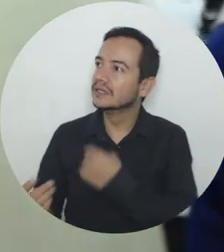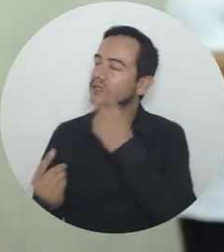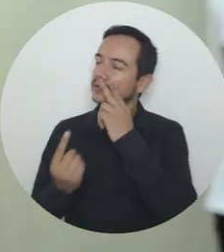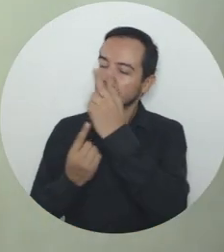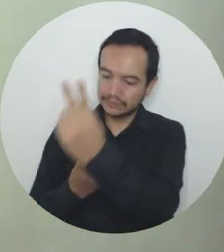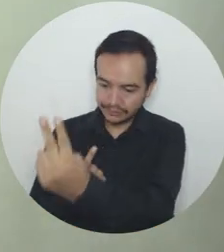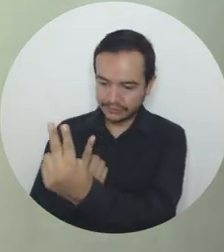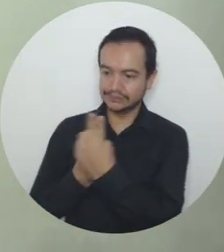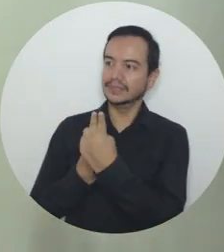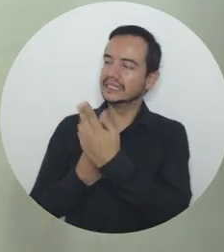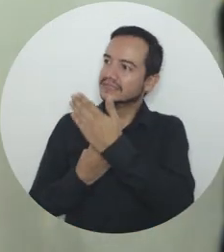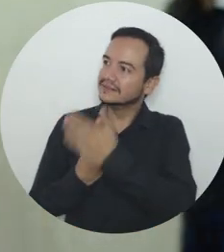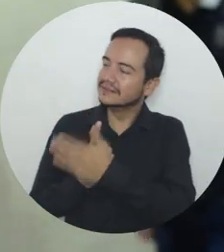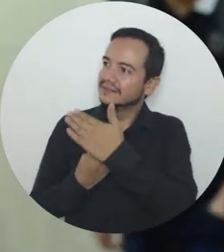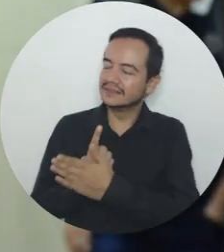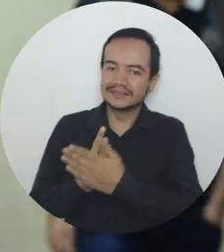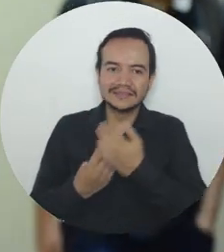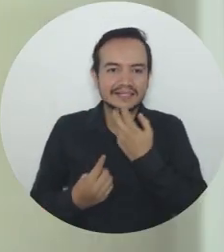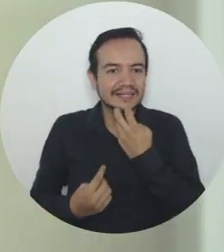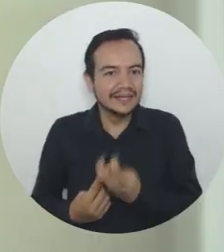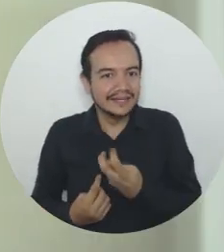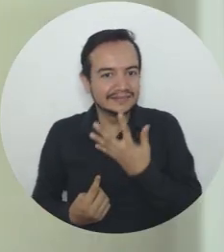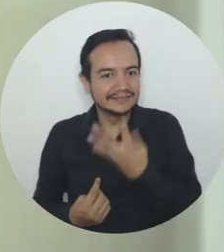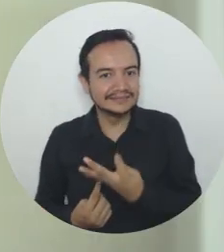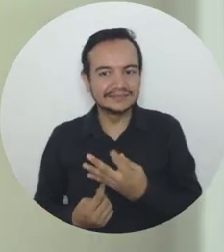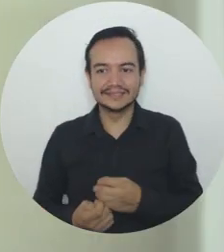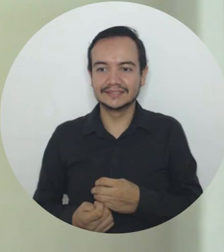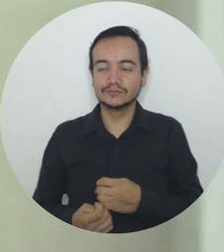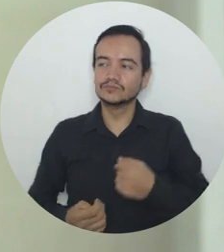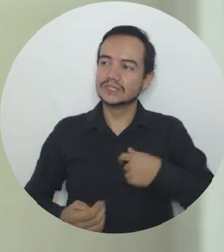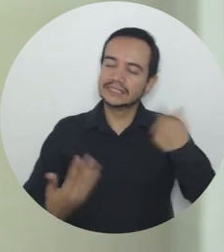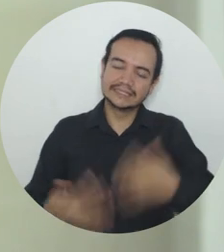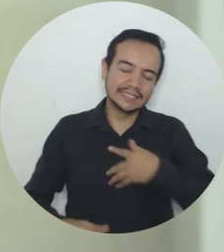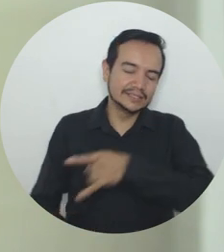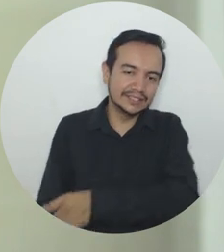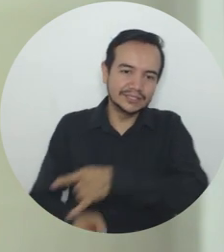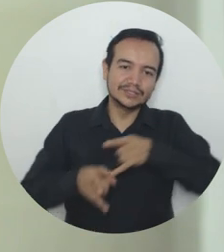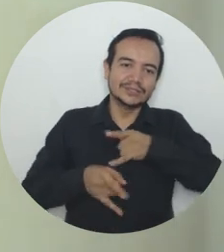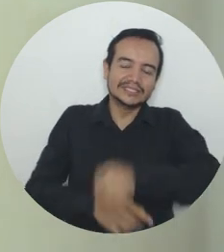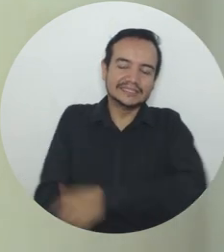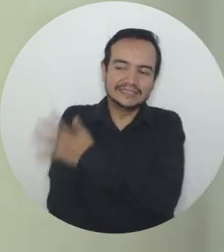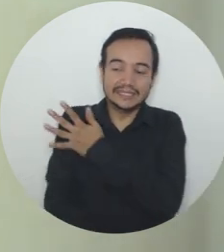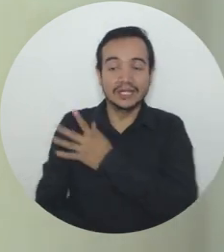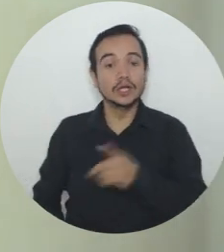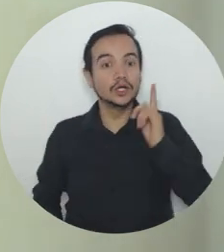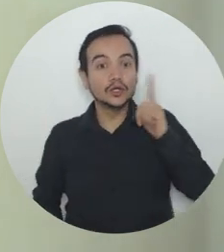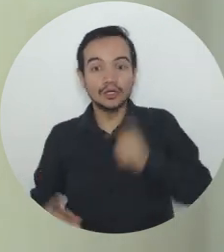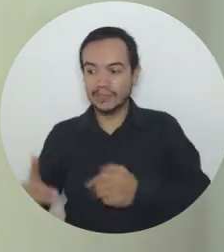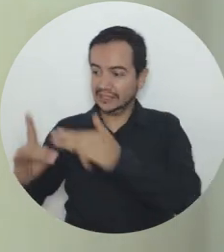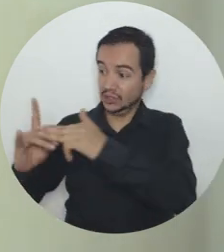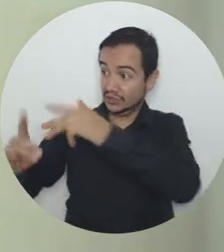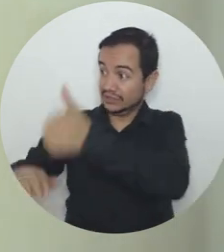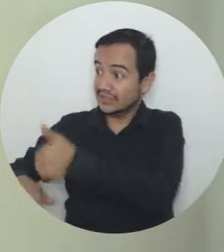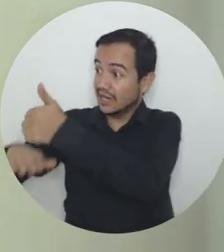halagada, sorprendida sobre todo. Muy sentido, muy significativo y sobre todo importante. La universidad no solamente